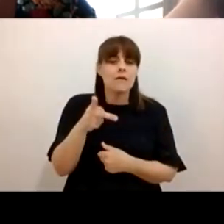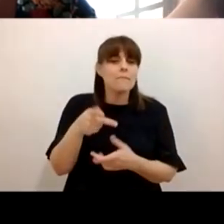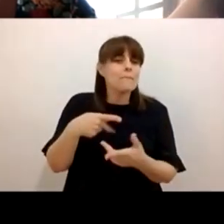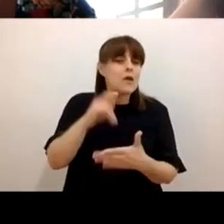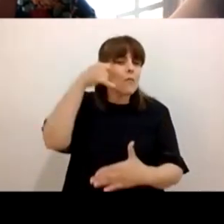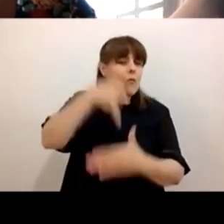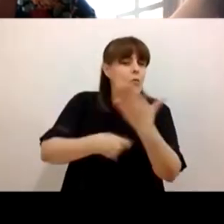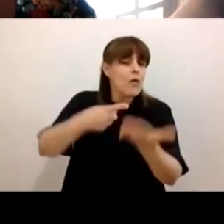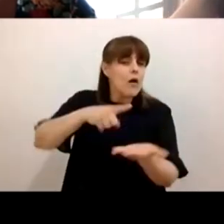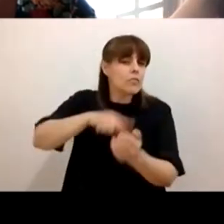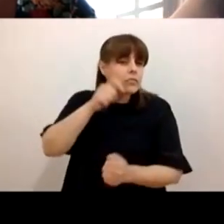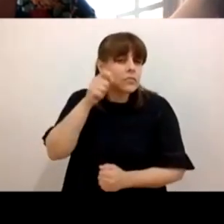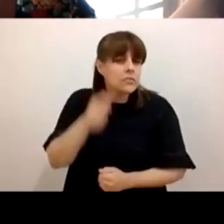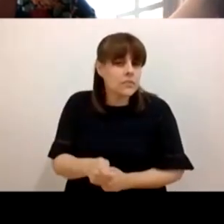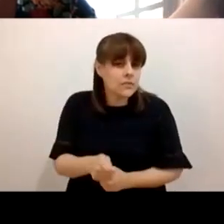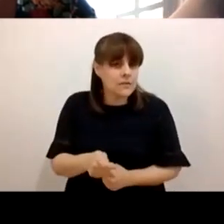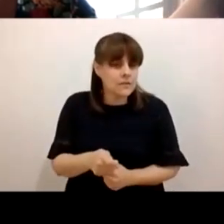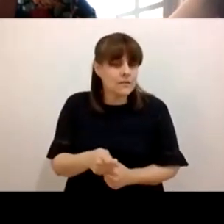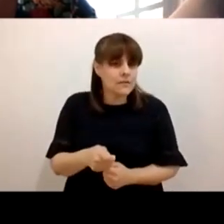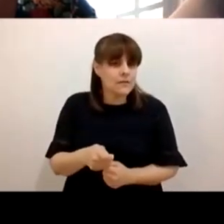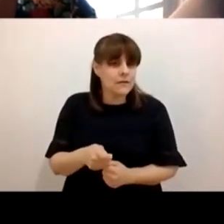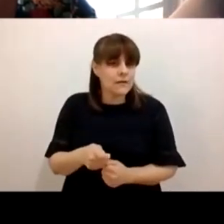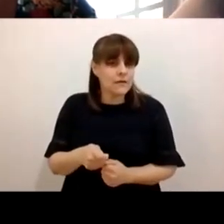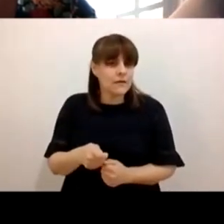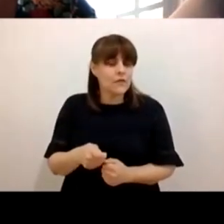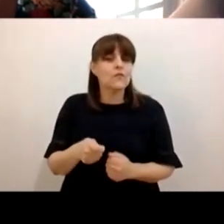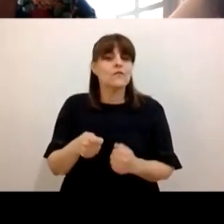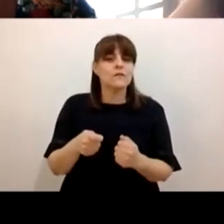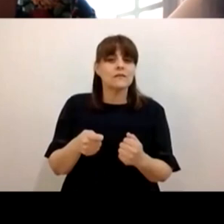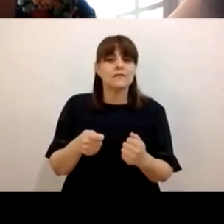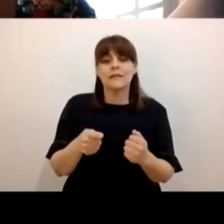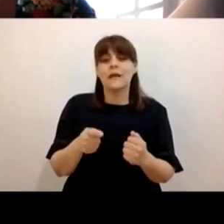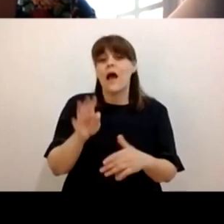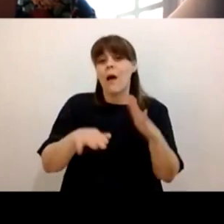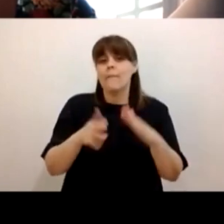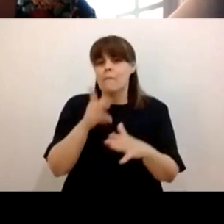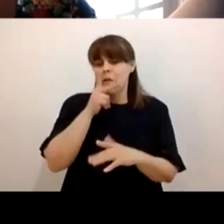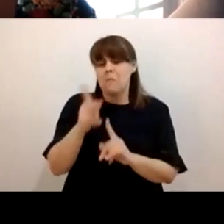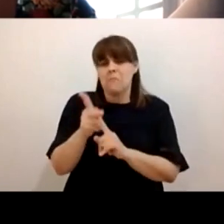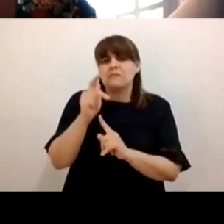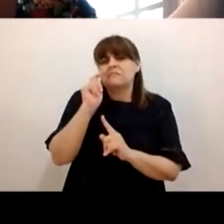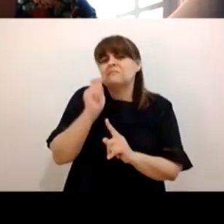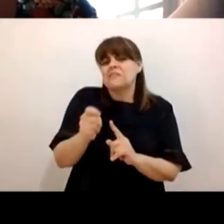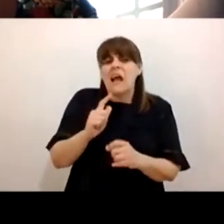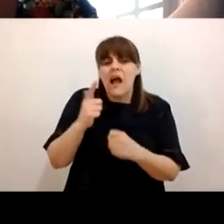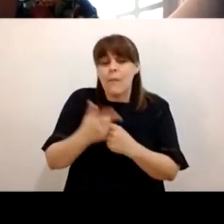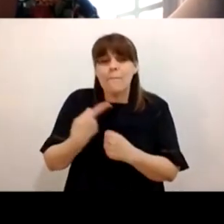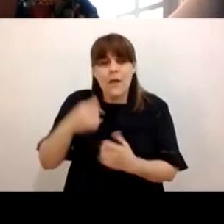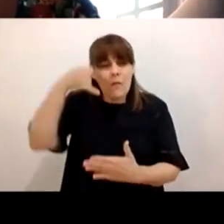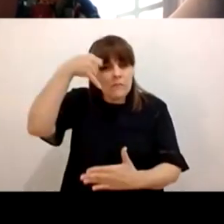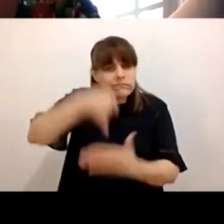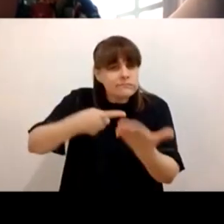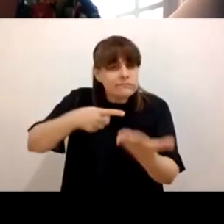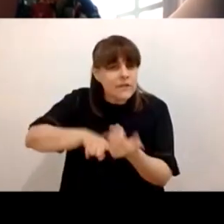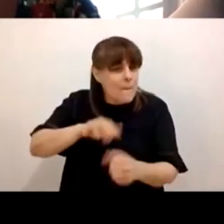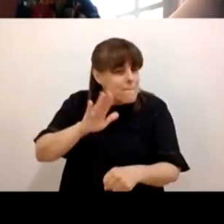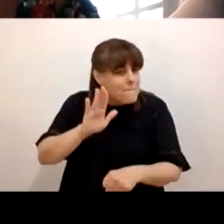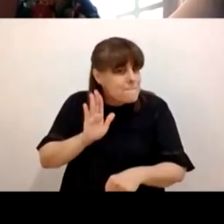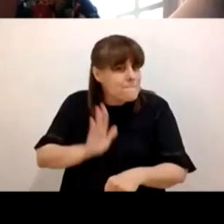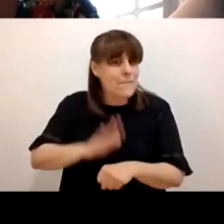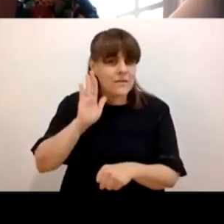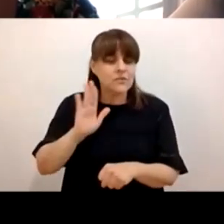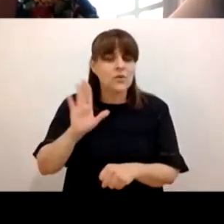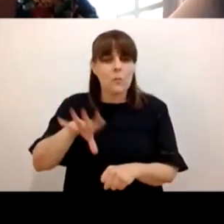pero las palabras dicen algo y dejan de decir más de lo que dice por lo tanto el esfuerzo por comprender